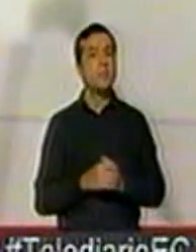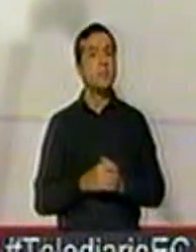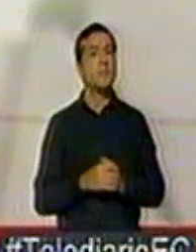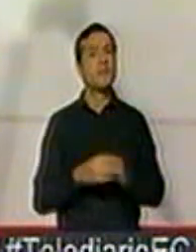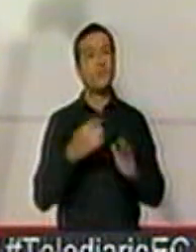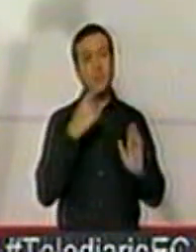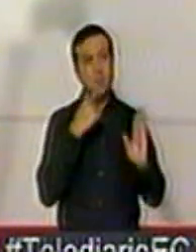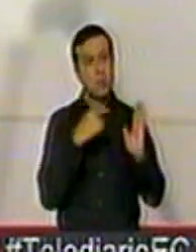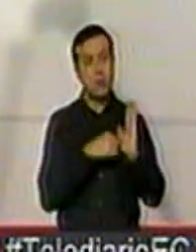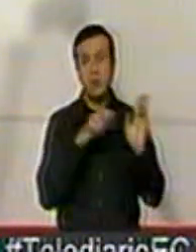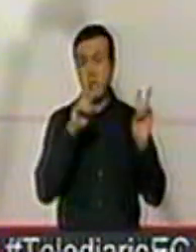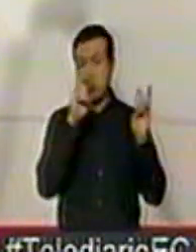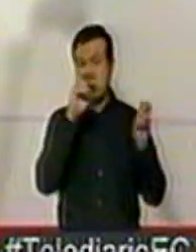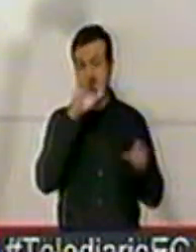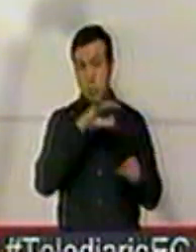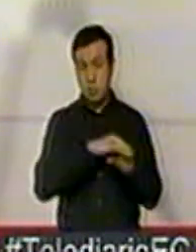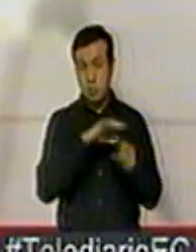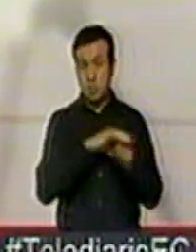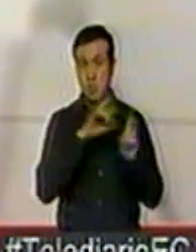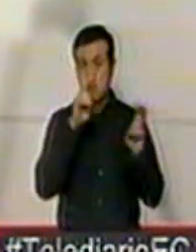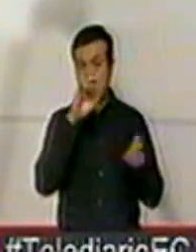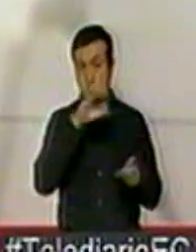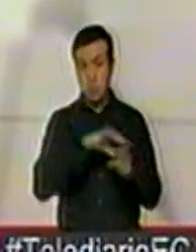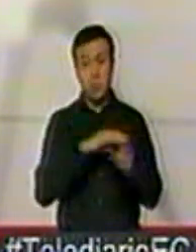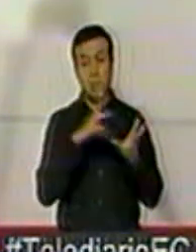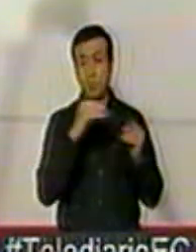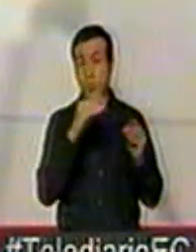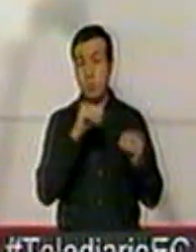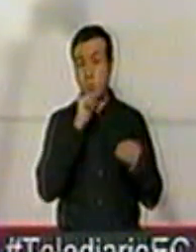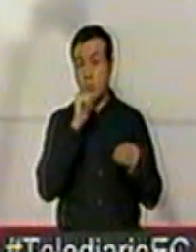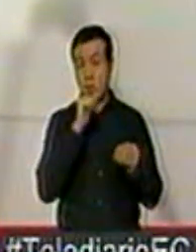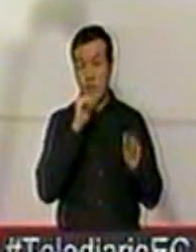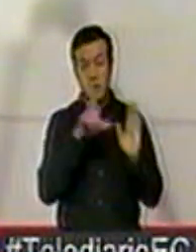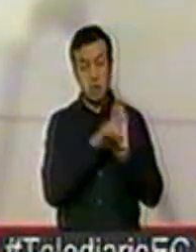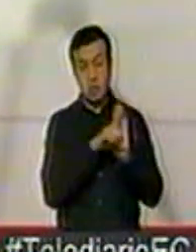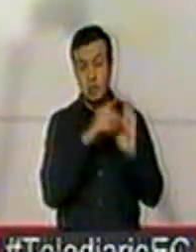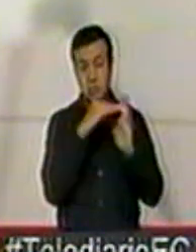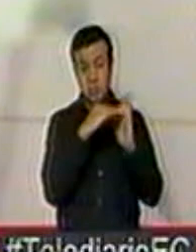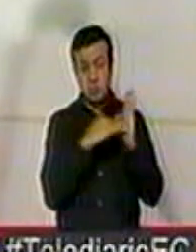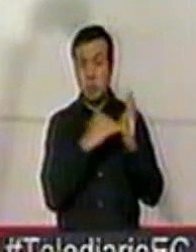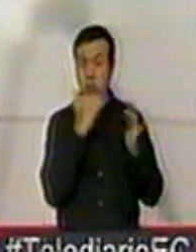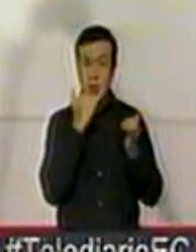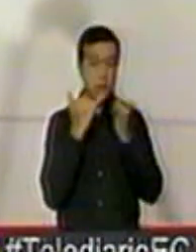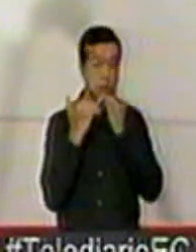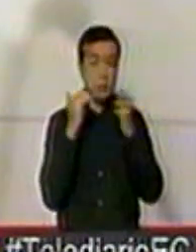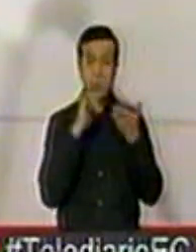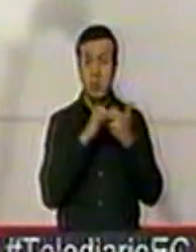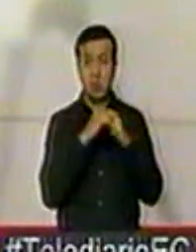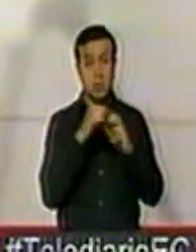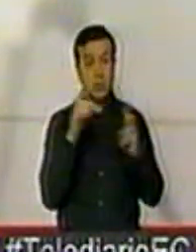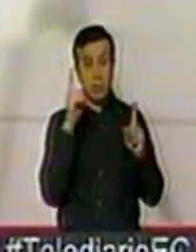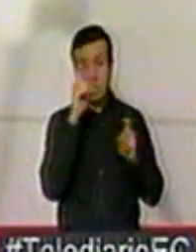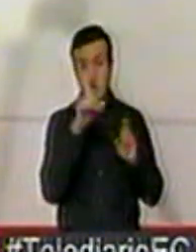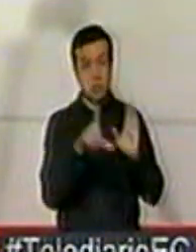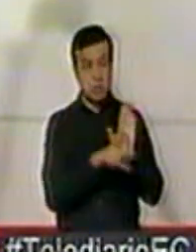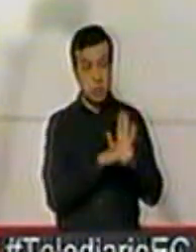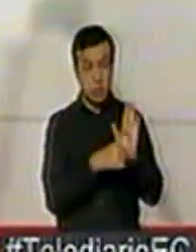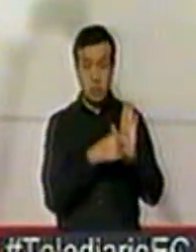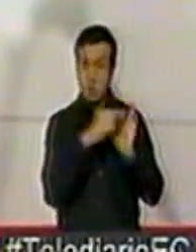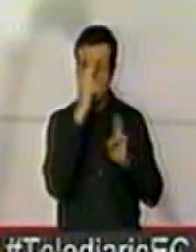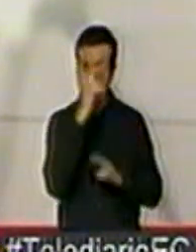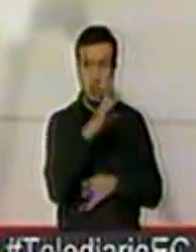tema electoral, ya que entramos a ese tema, hay muchos vacíos. Vacíos terribles o cosas que están en la ley y que no se las